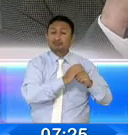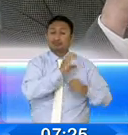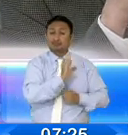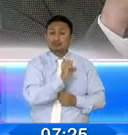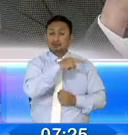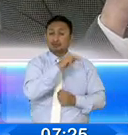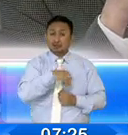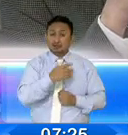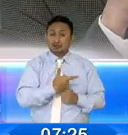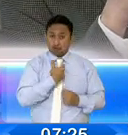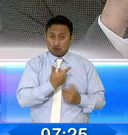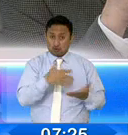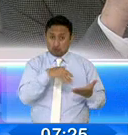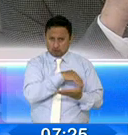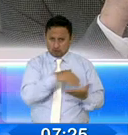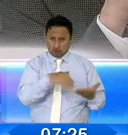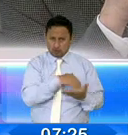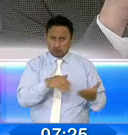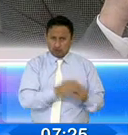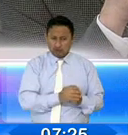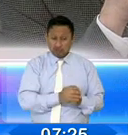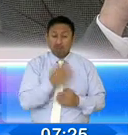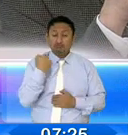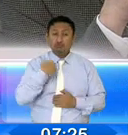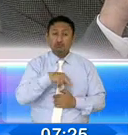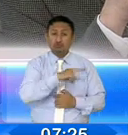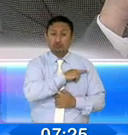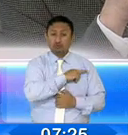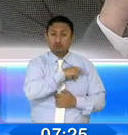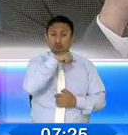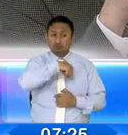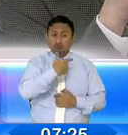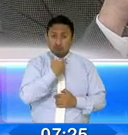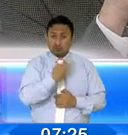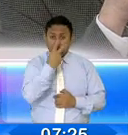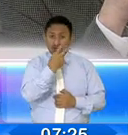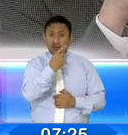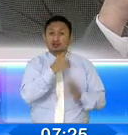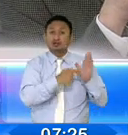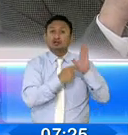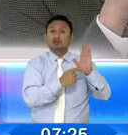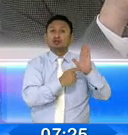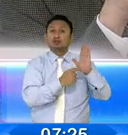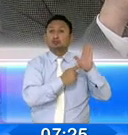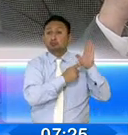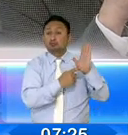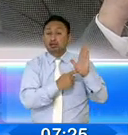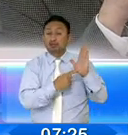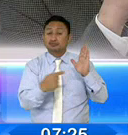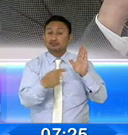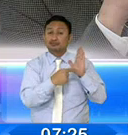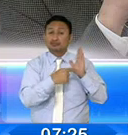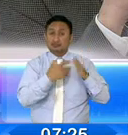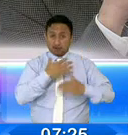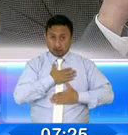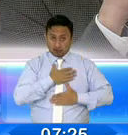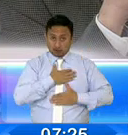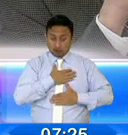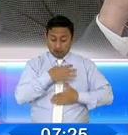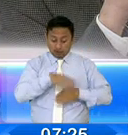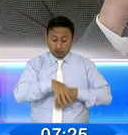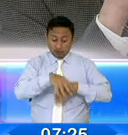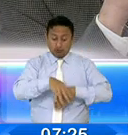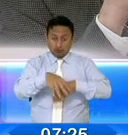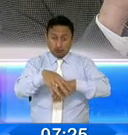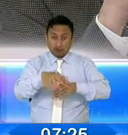y por lo tanto nosotros queremos hacer ver al país y al mundo de que con nuestra presencia movilizada, el CNE,